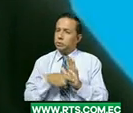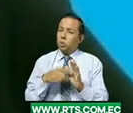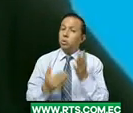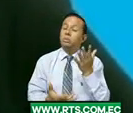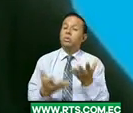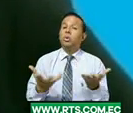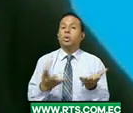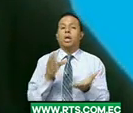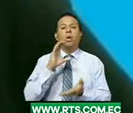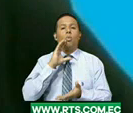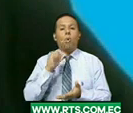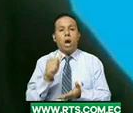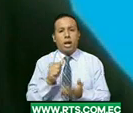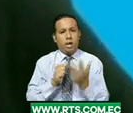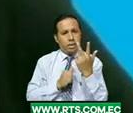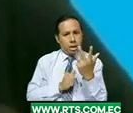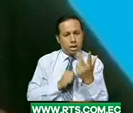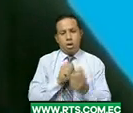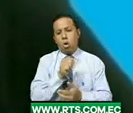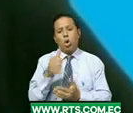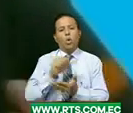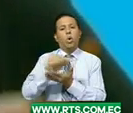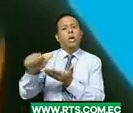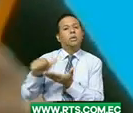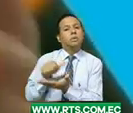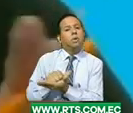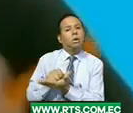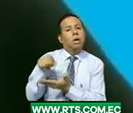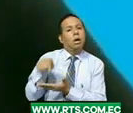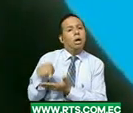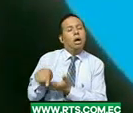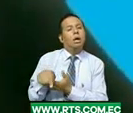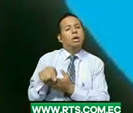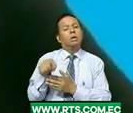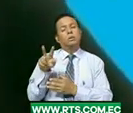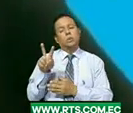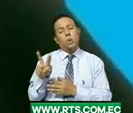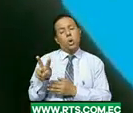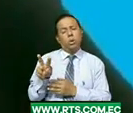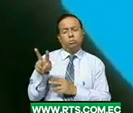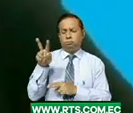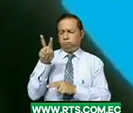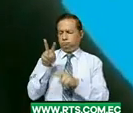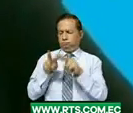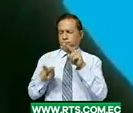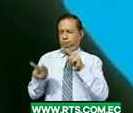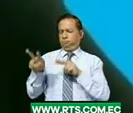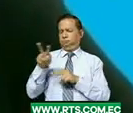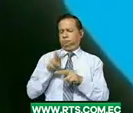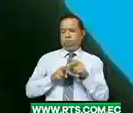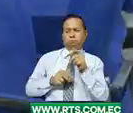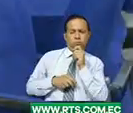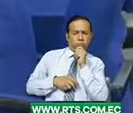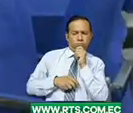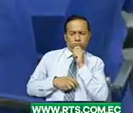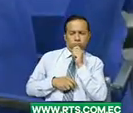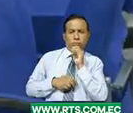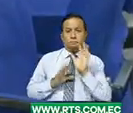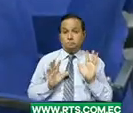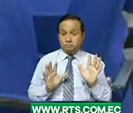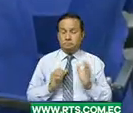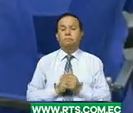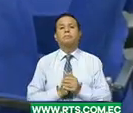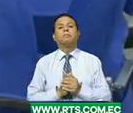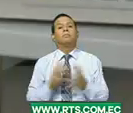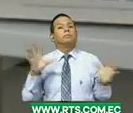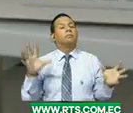en Cuenca y 2 en Azogues. Sospechosos porque sus características clínicas nos pueden hacer pensar que podrían ser. También se informó